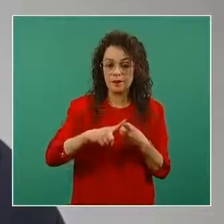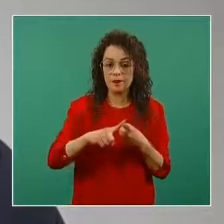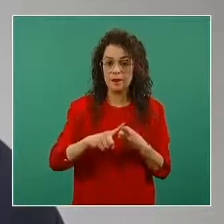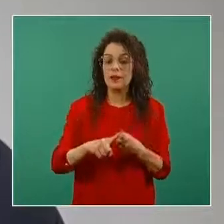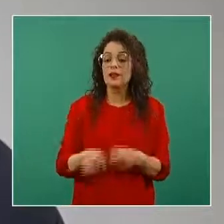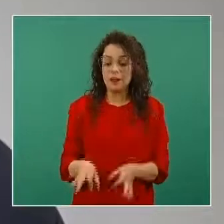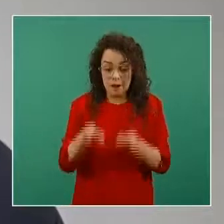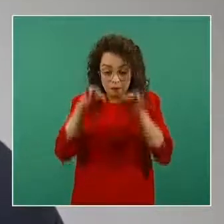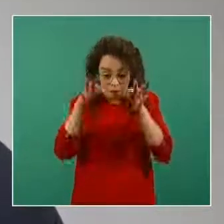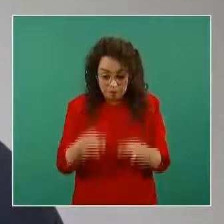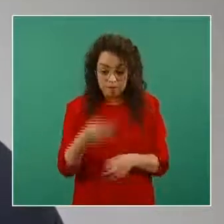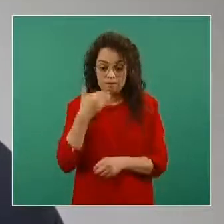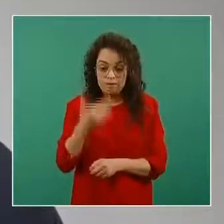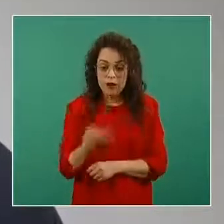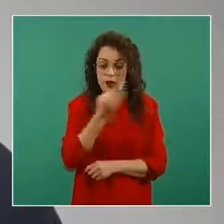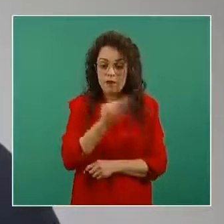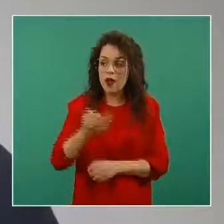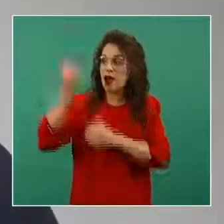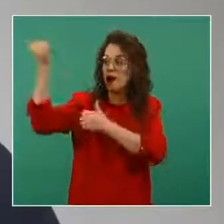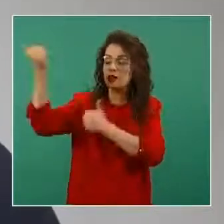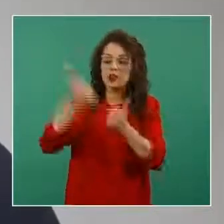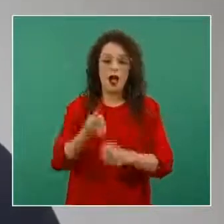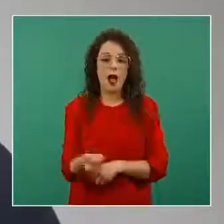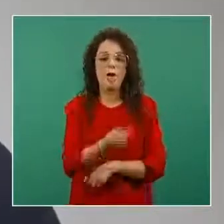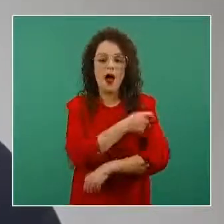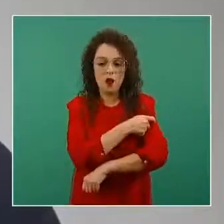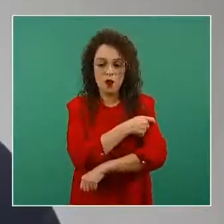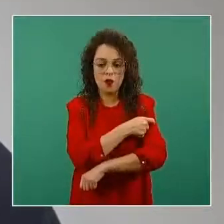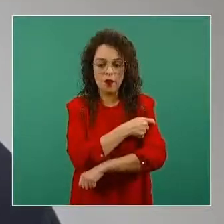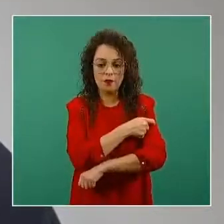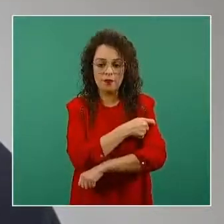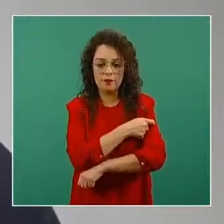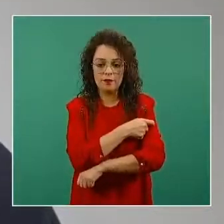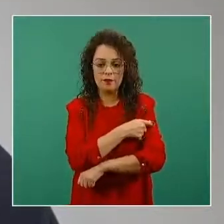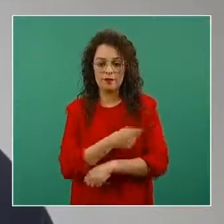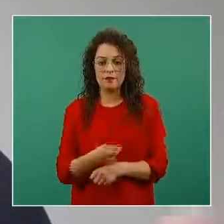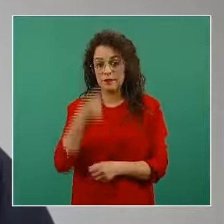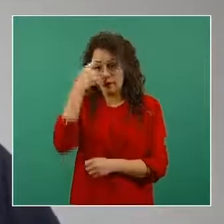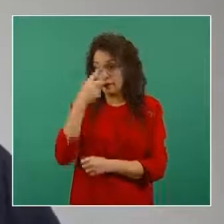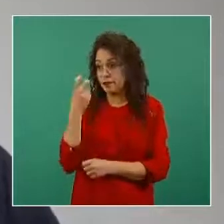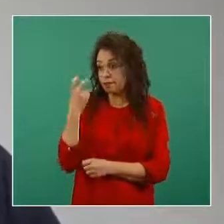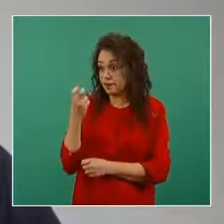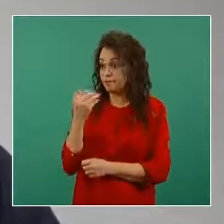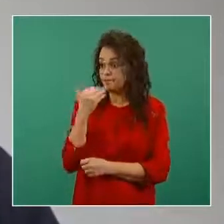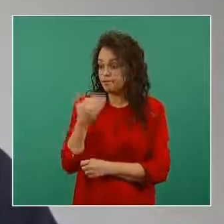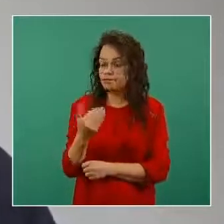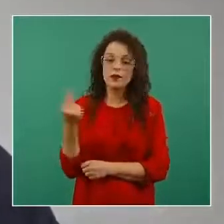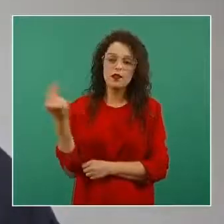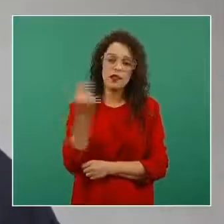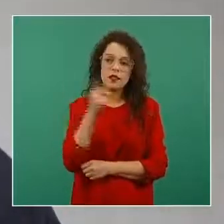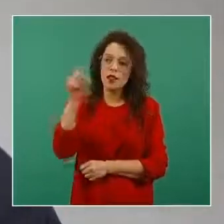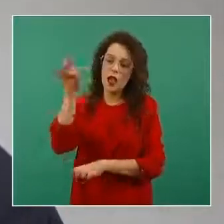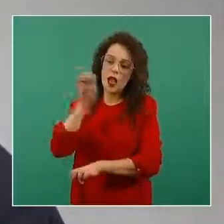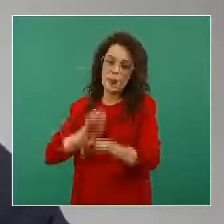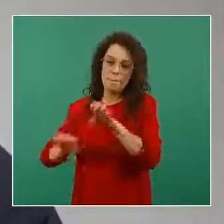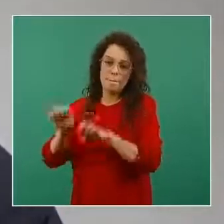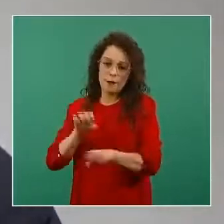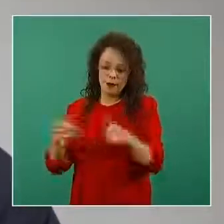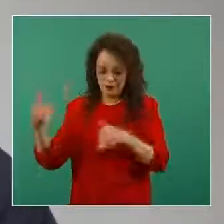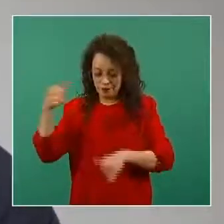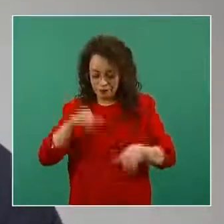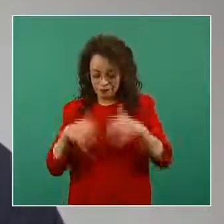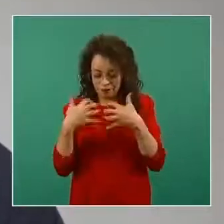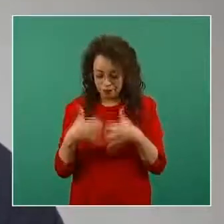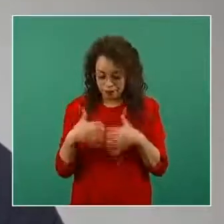oportunidad y en las fechas en las que están programadas. Para que esto suceda, necesitamos obviamente que los fabricantes envíen la vacuna